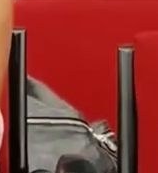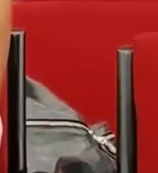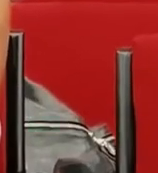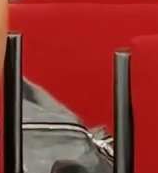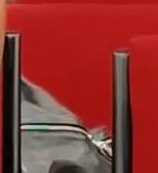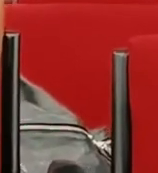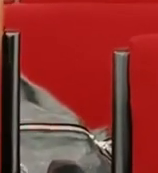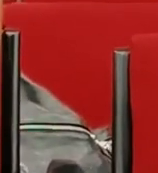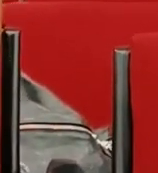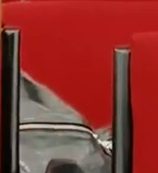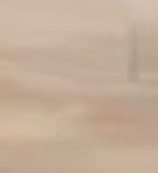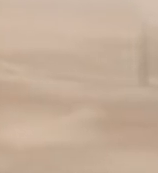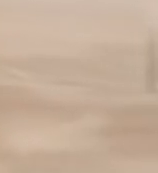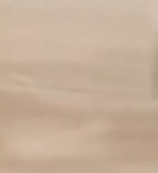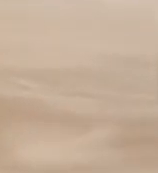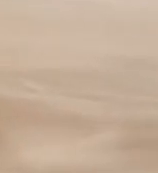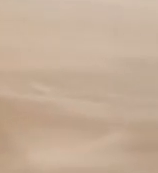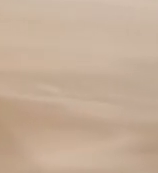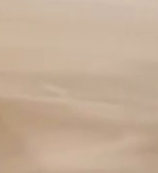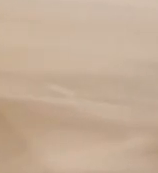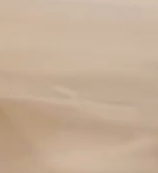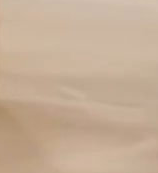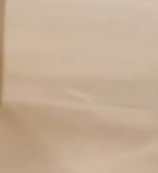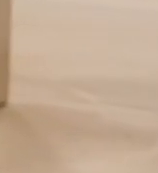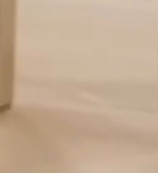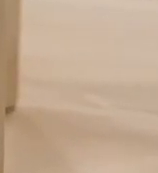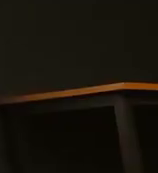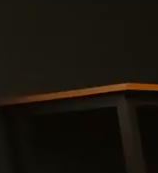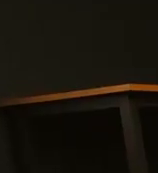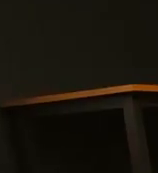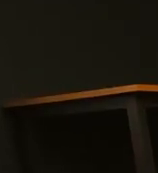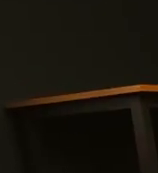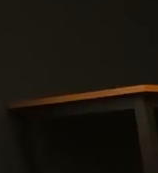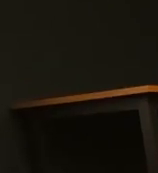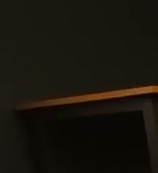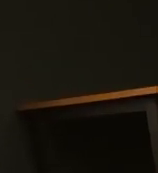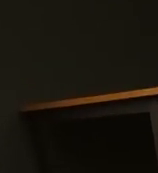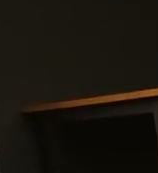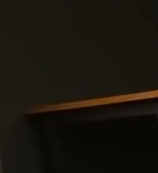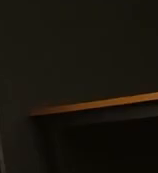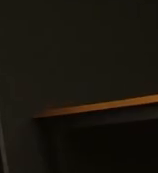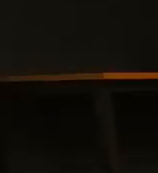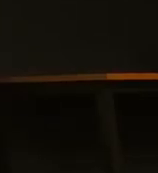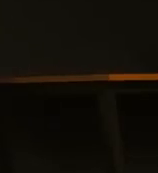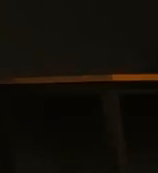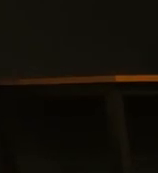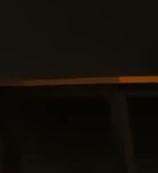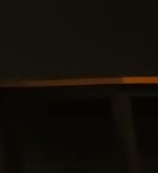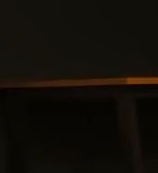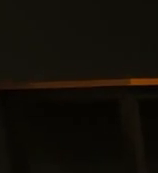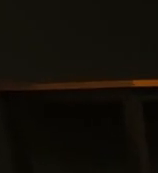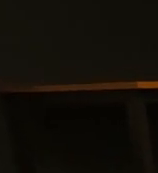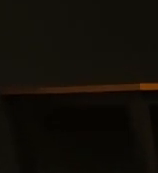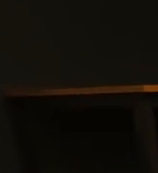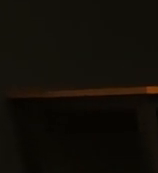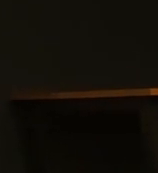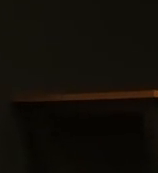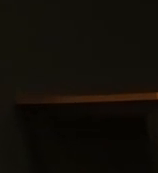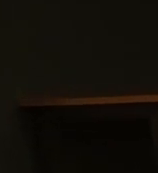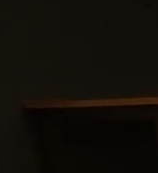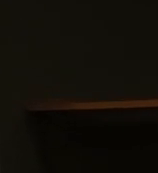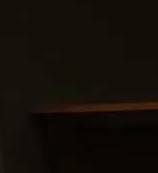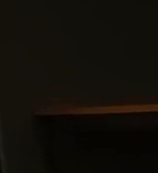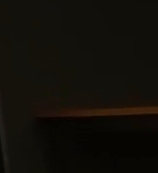en este territorio También estamos trabajando en una curaduría regenerativa con artistas que realizarán una residencia en el centro interactivo Para